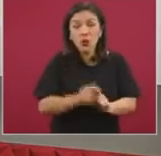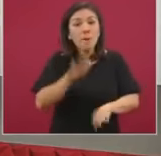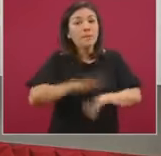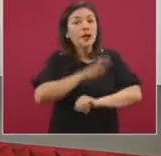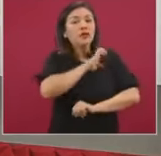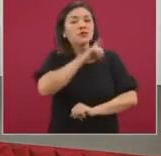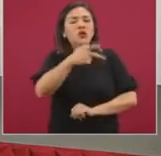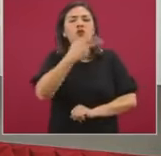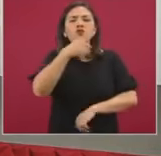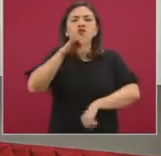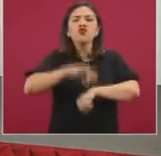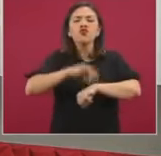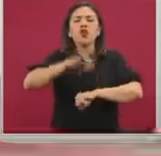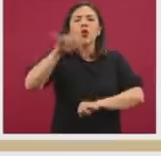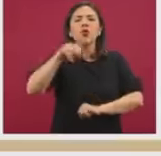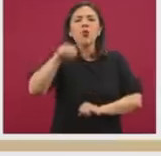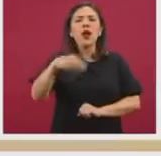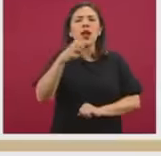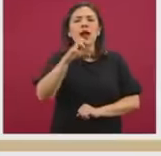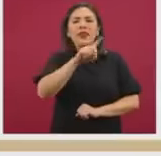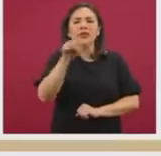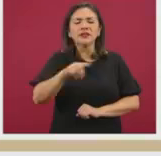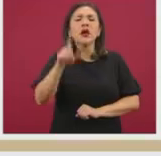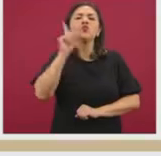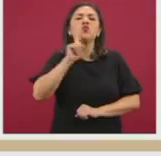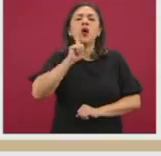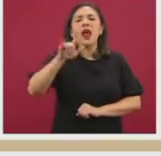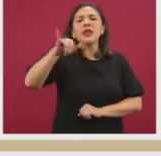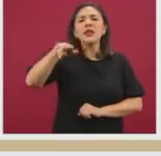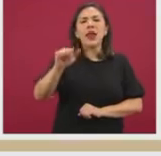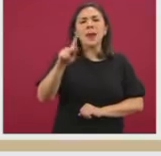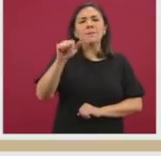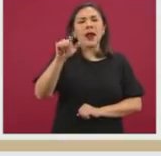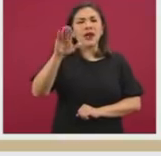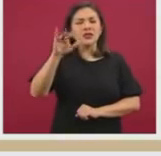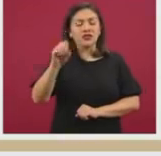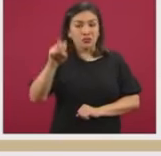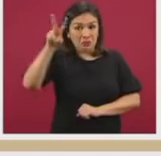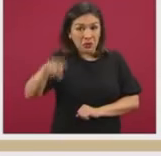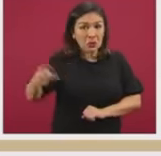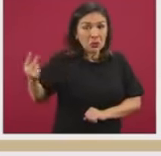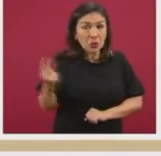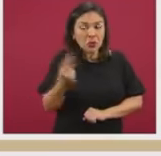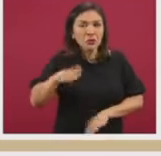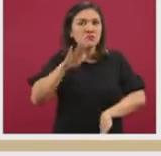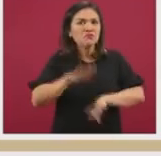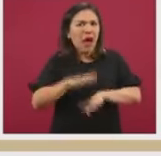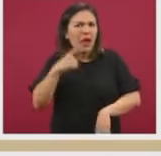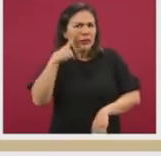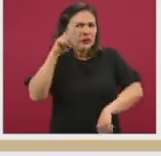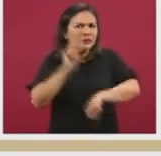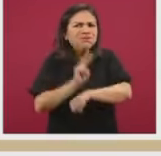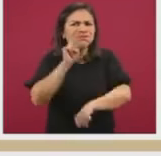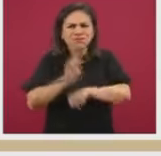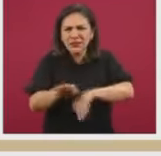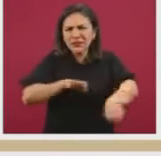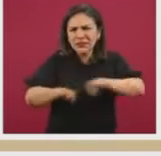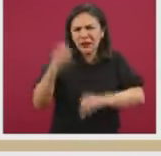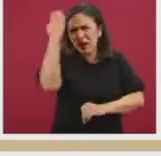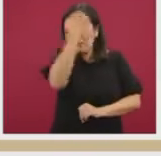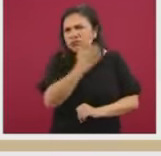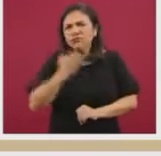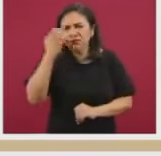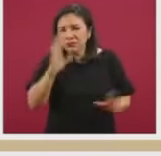doctor Juan Eugenio Hernández y a la doctora Lina Sofía Palacios, quienes realmente han estado continuo todos los días